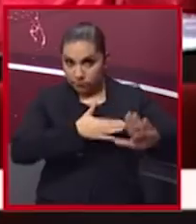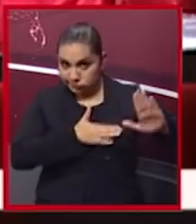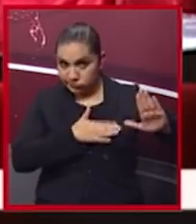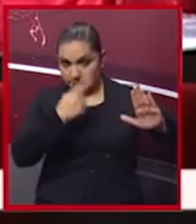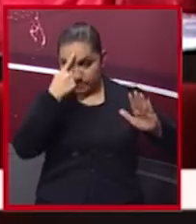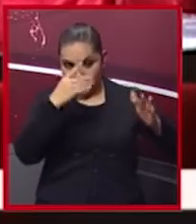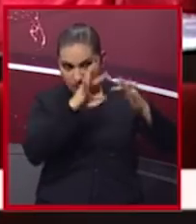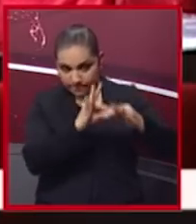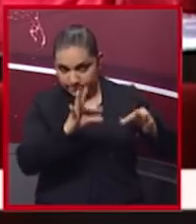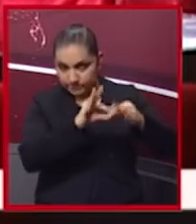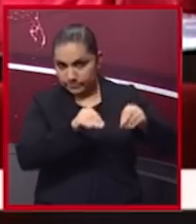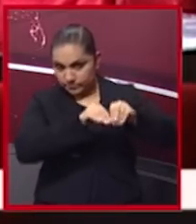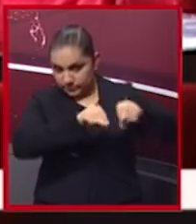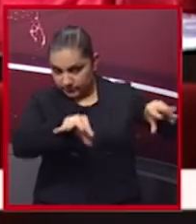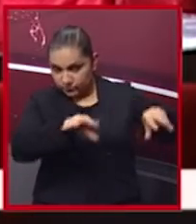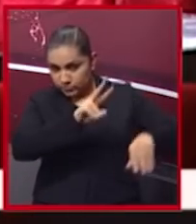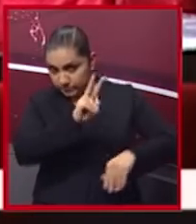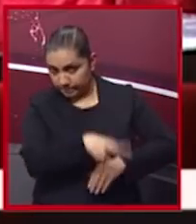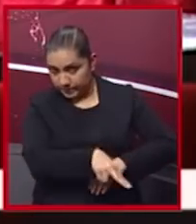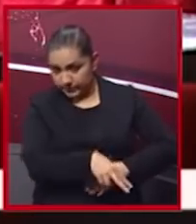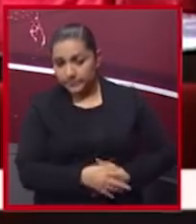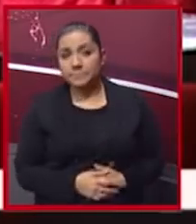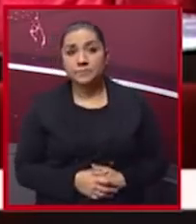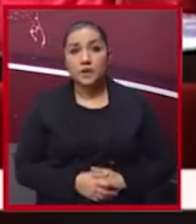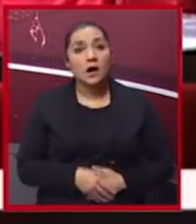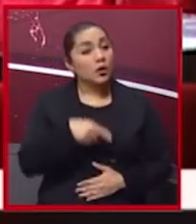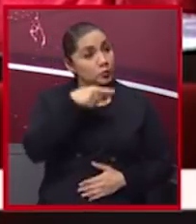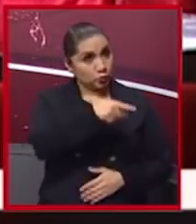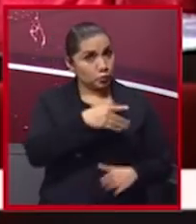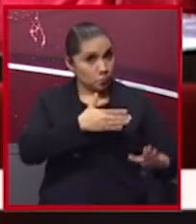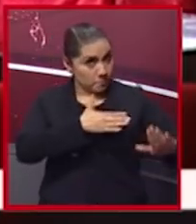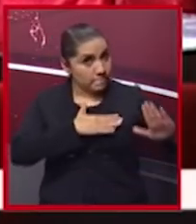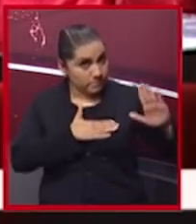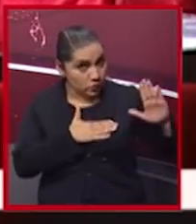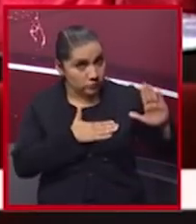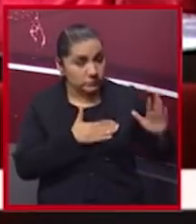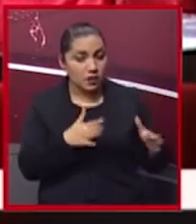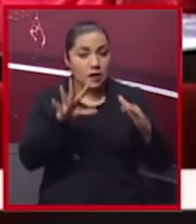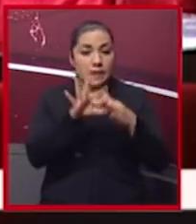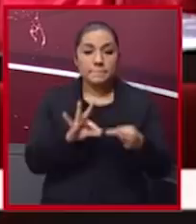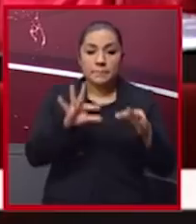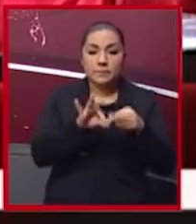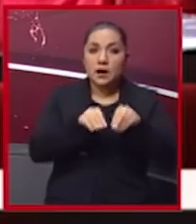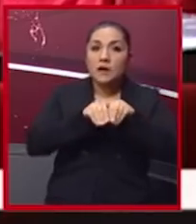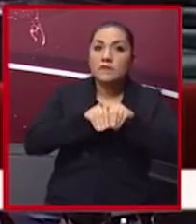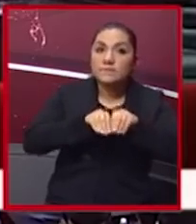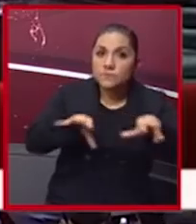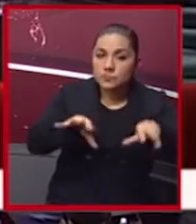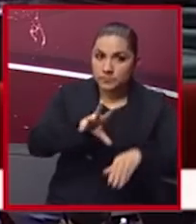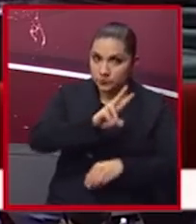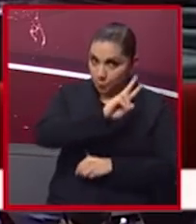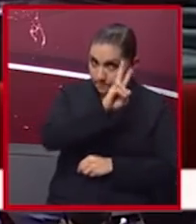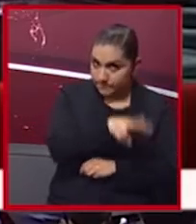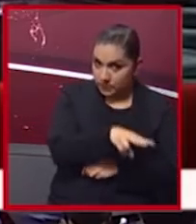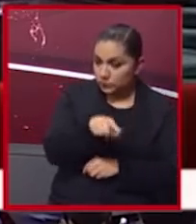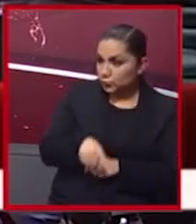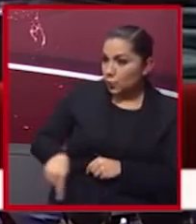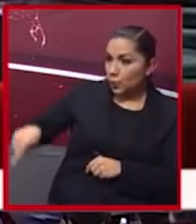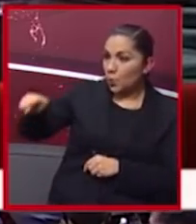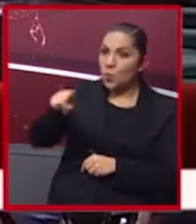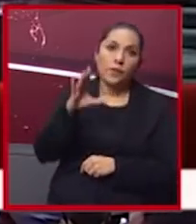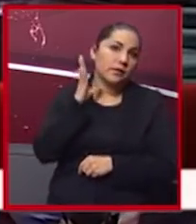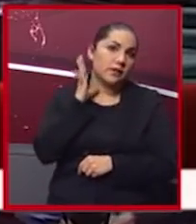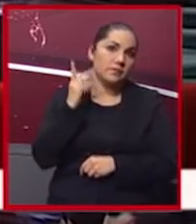¿Protesta usted decir verdad ante esta honorable Cámara de Diputados, a la que